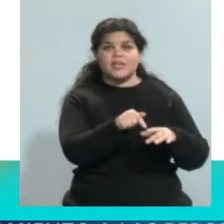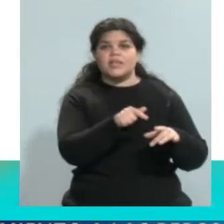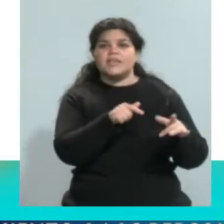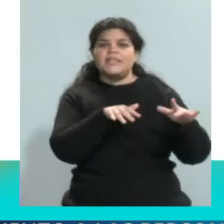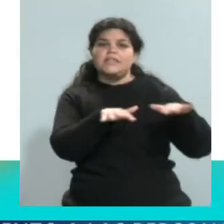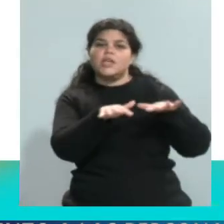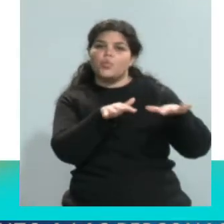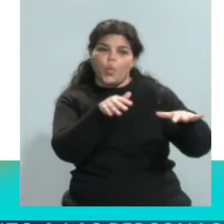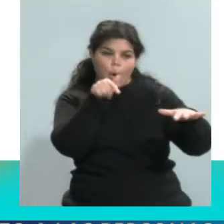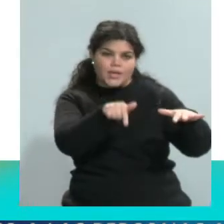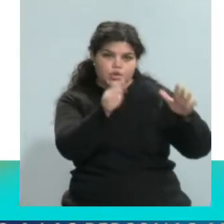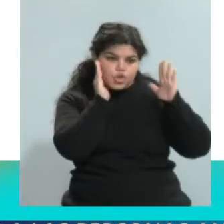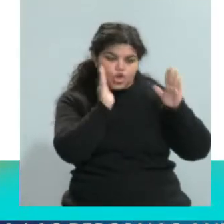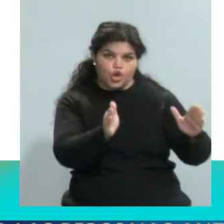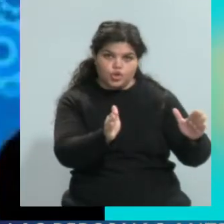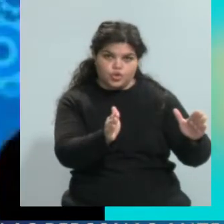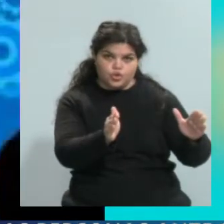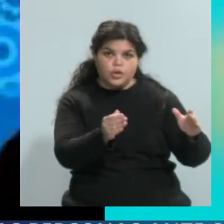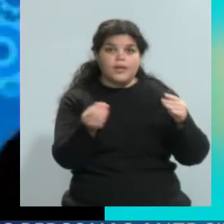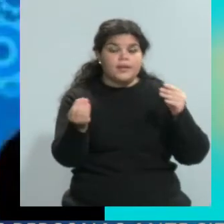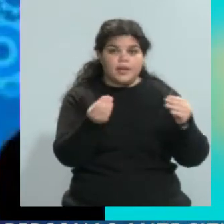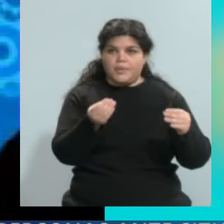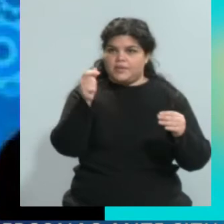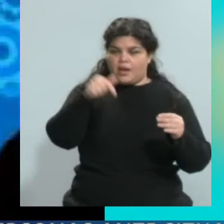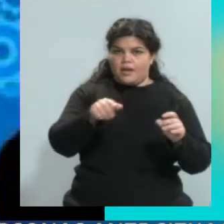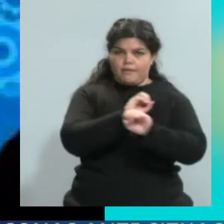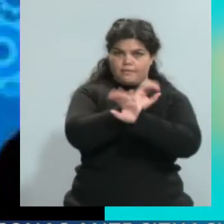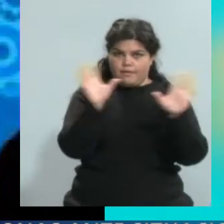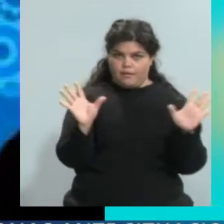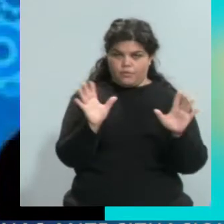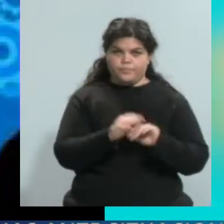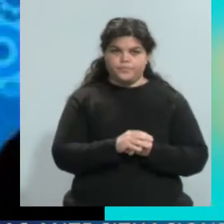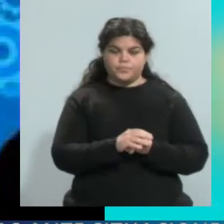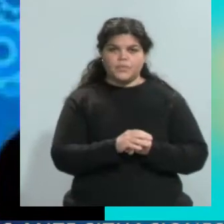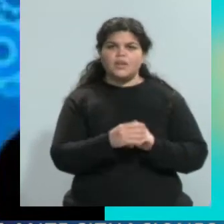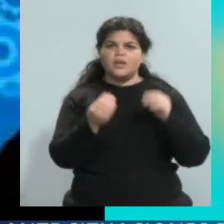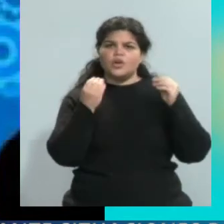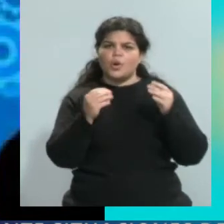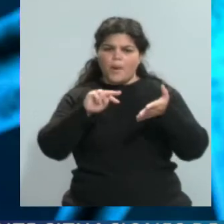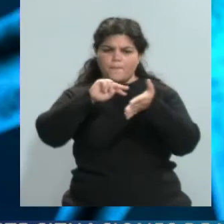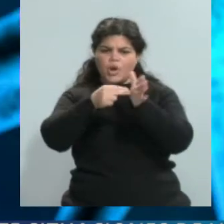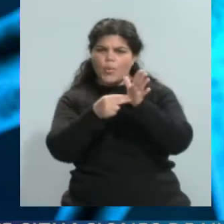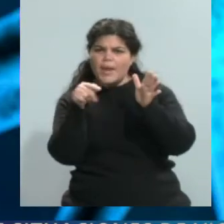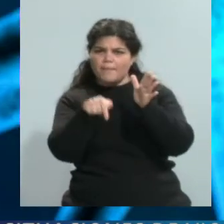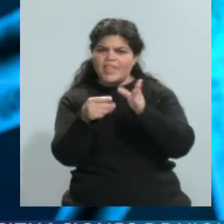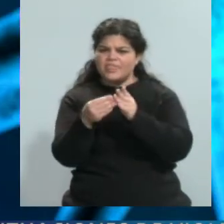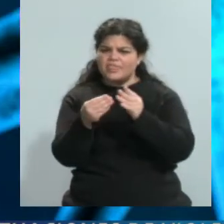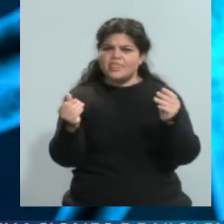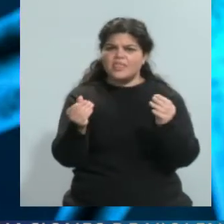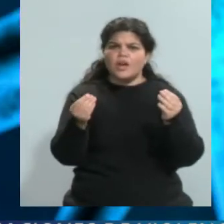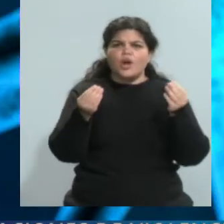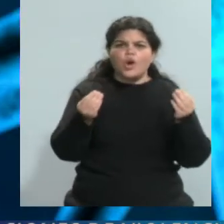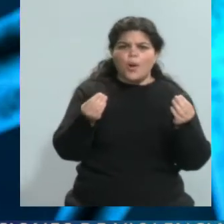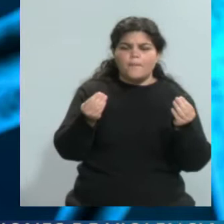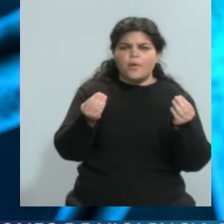Porque la situación real, el problema, y en esto voy a ser claro, el problema en realidad es cómo lo observamos. Claro. ¿De qué lado lo observamos? De